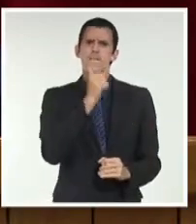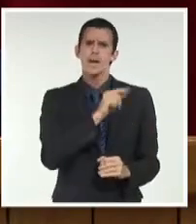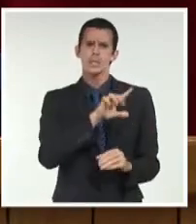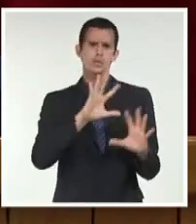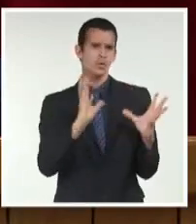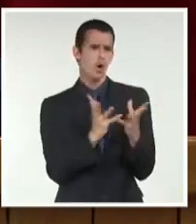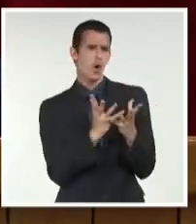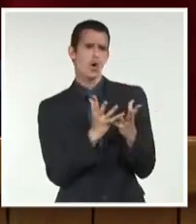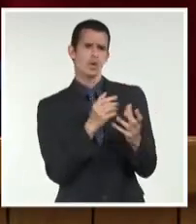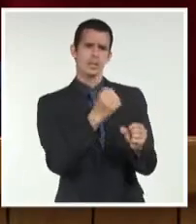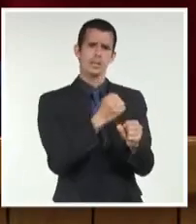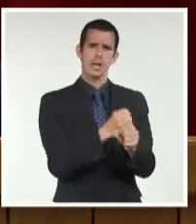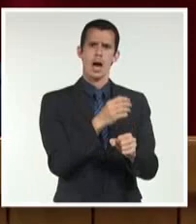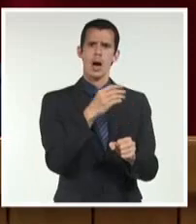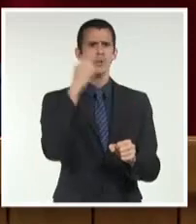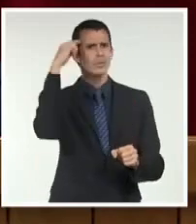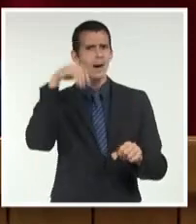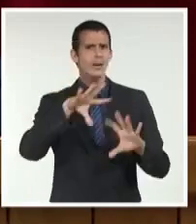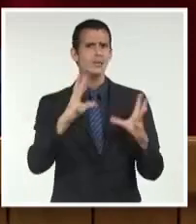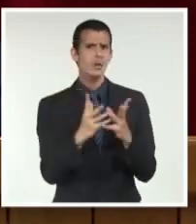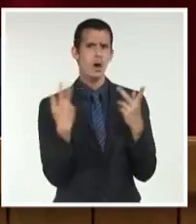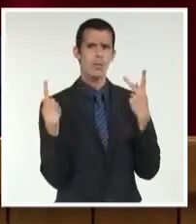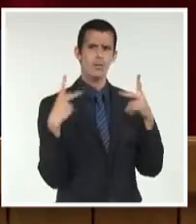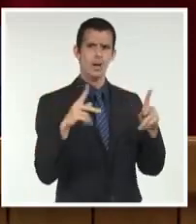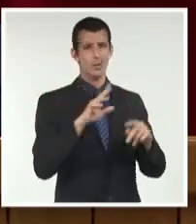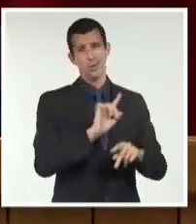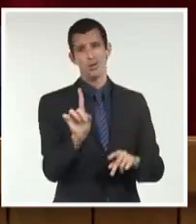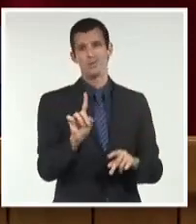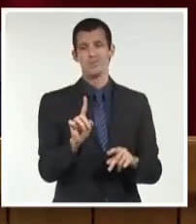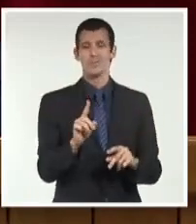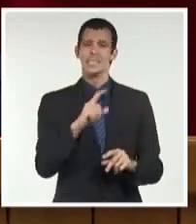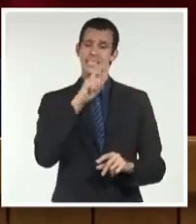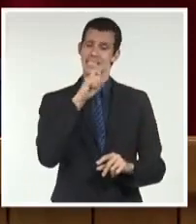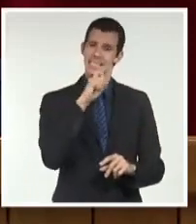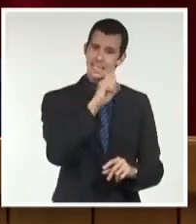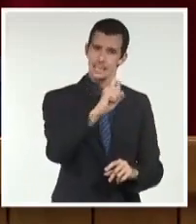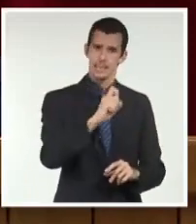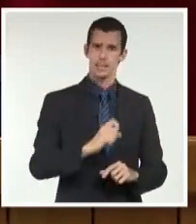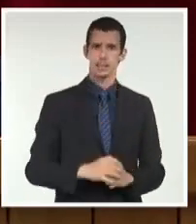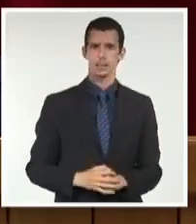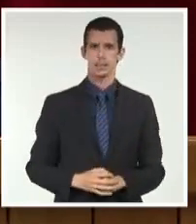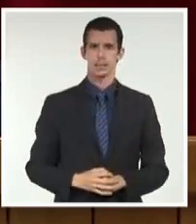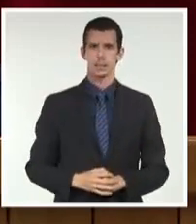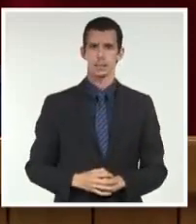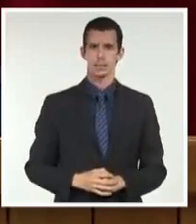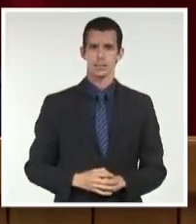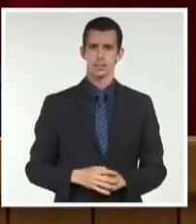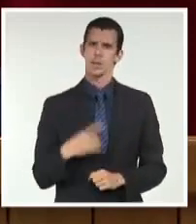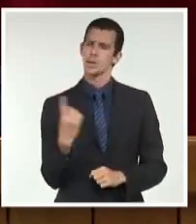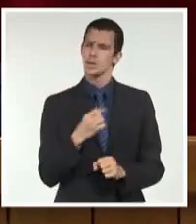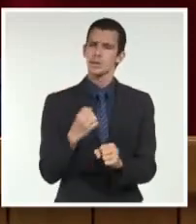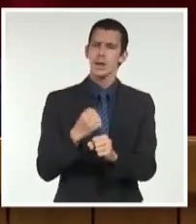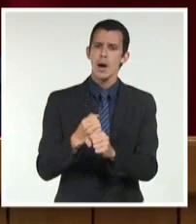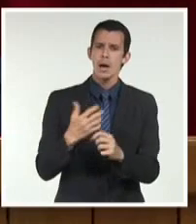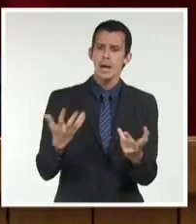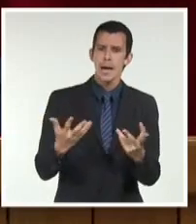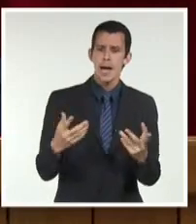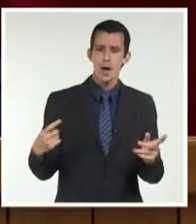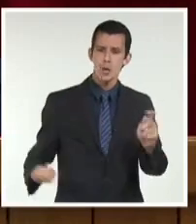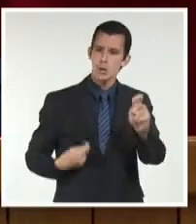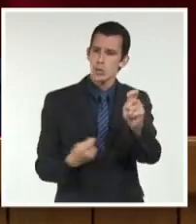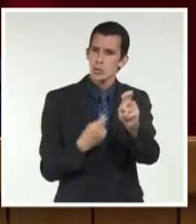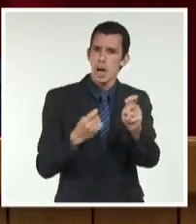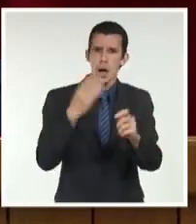Sobre la COVID-19 y enfrentar otra epidemia de dengue, por recuperar la vida económica y social del país, romper el